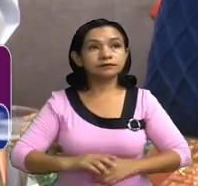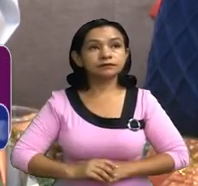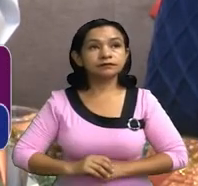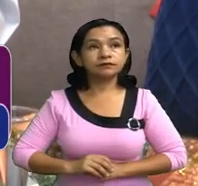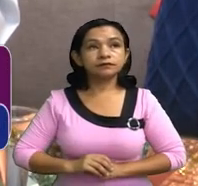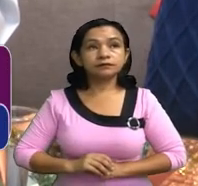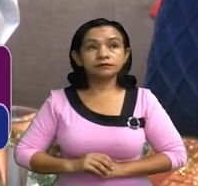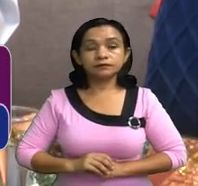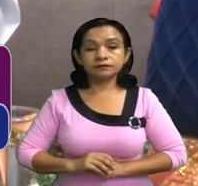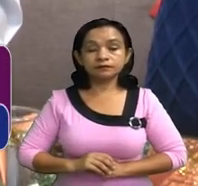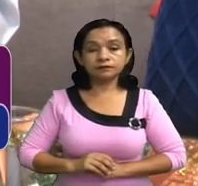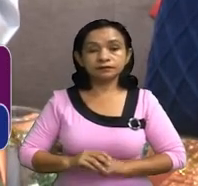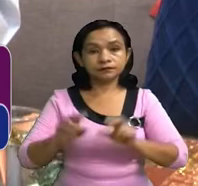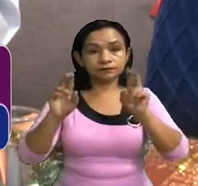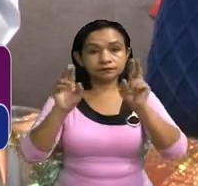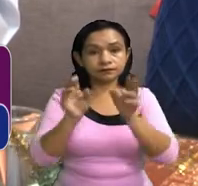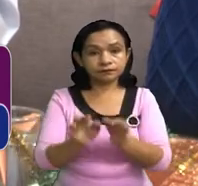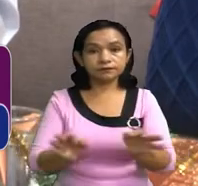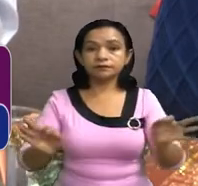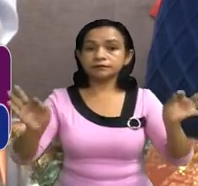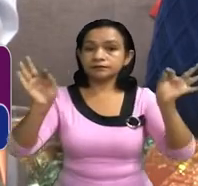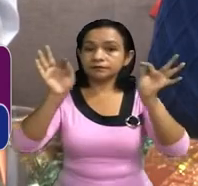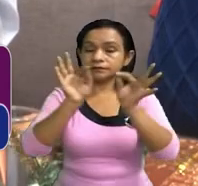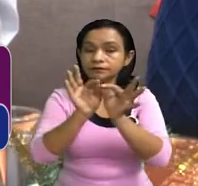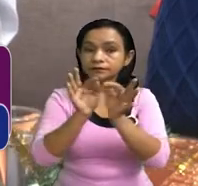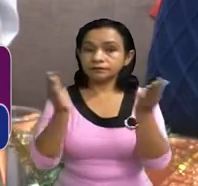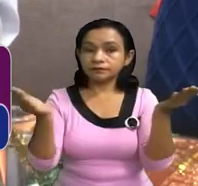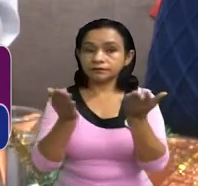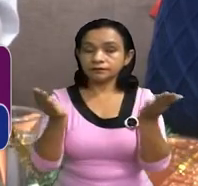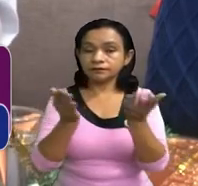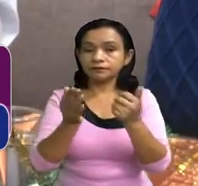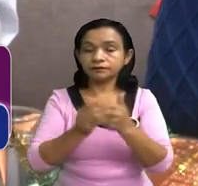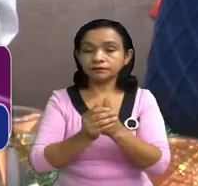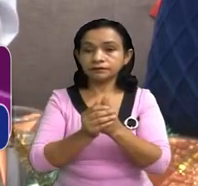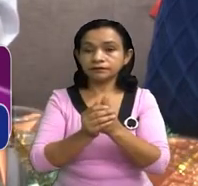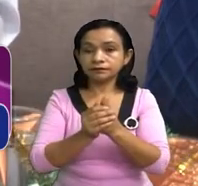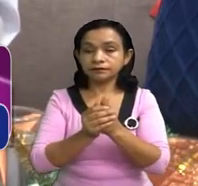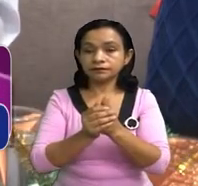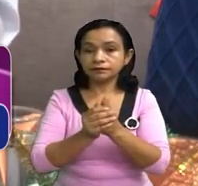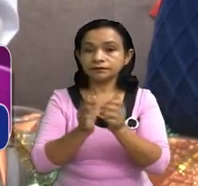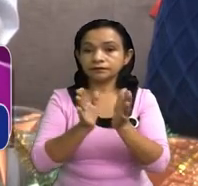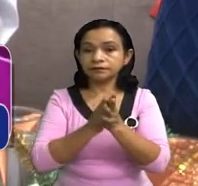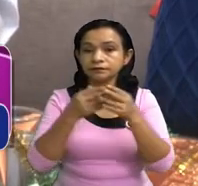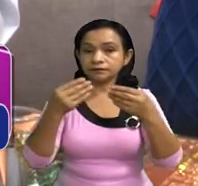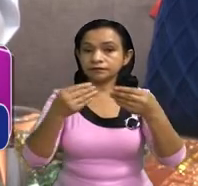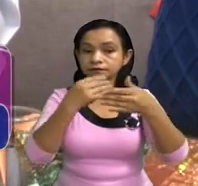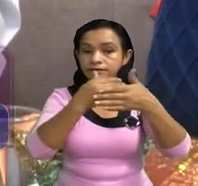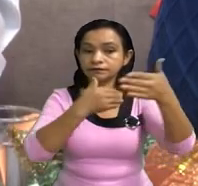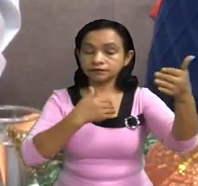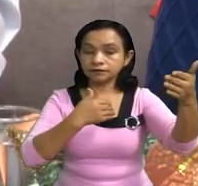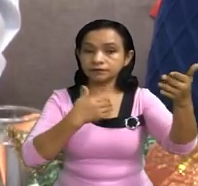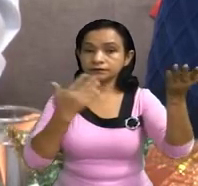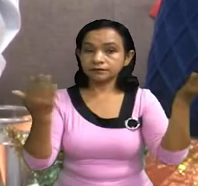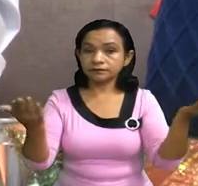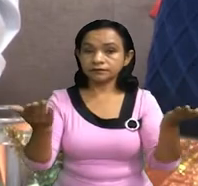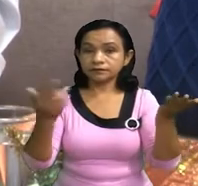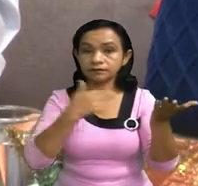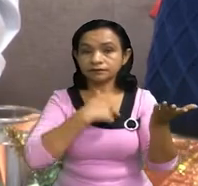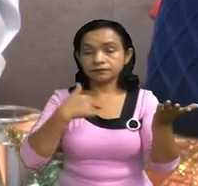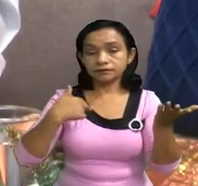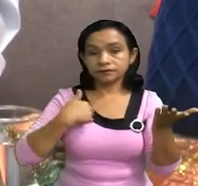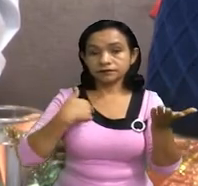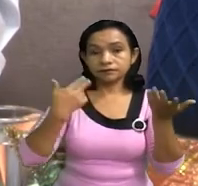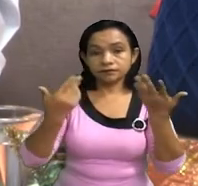Este trascendental, lo catalogamos nosotros los cristianos, documento que ha sido